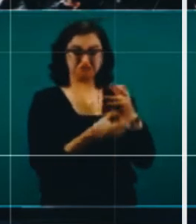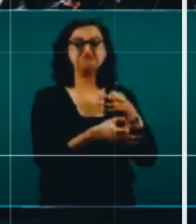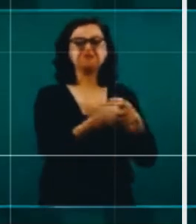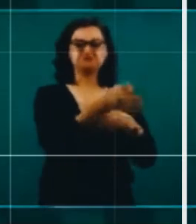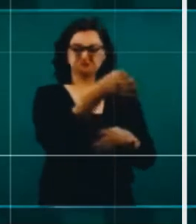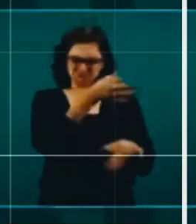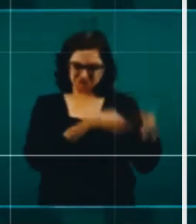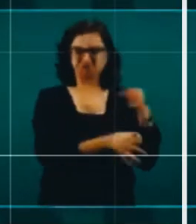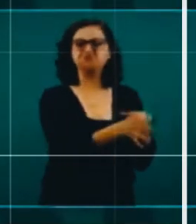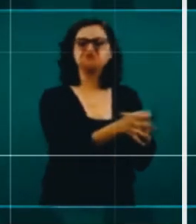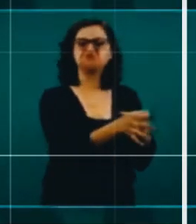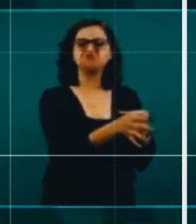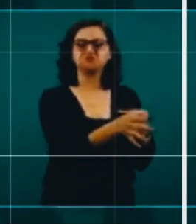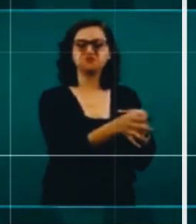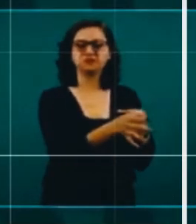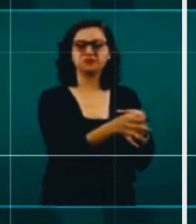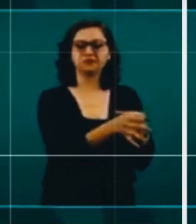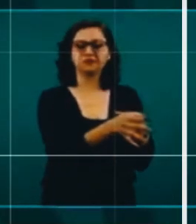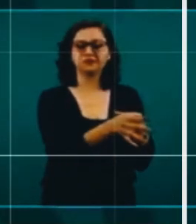Es